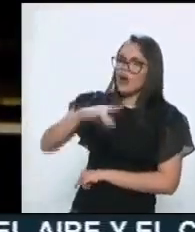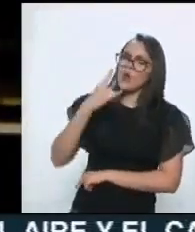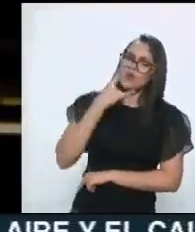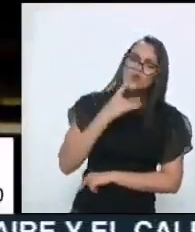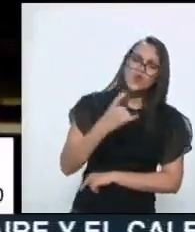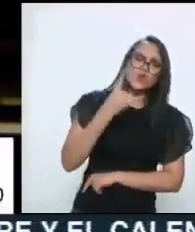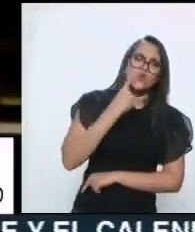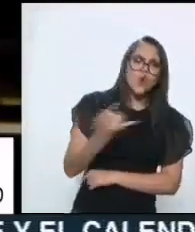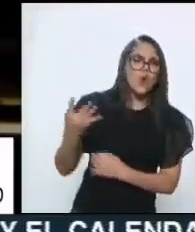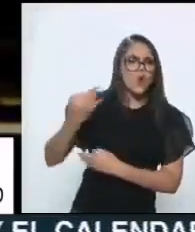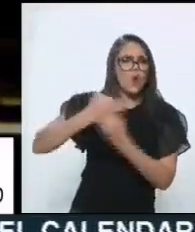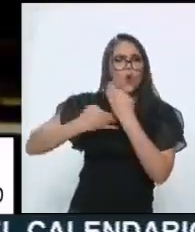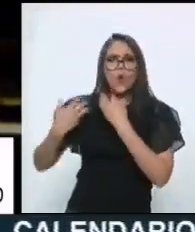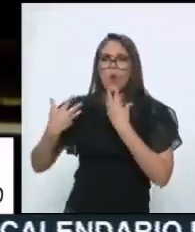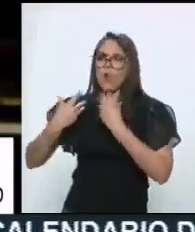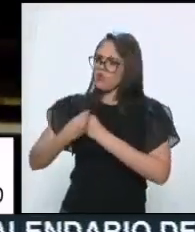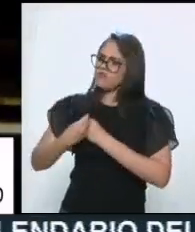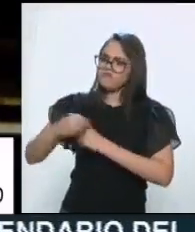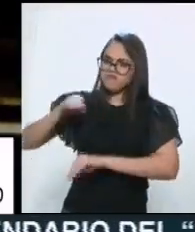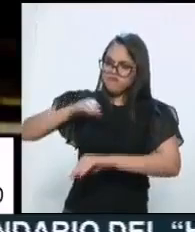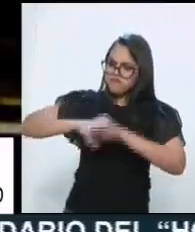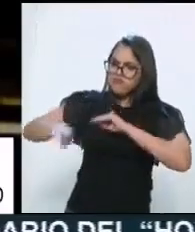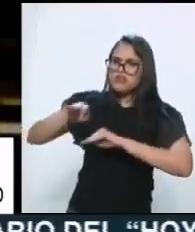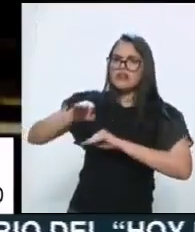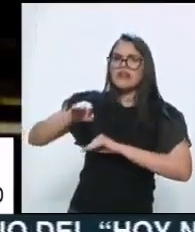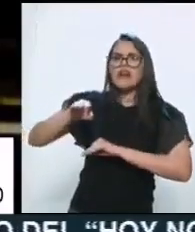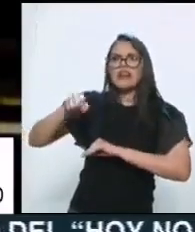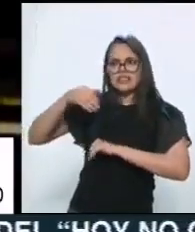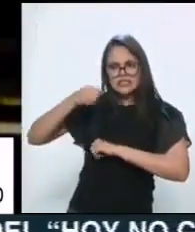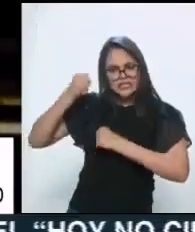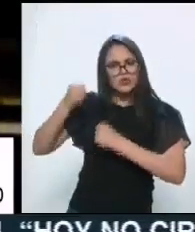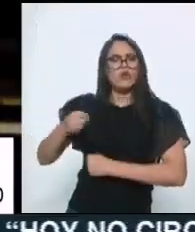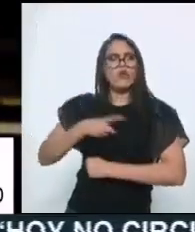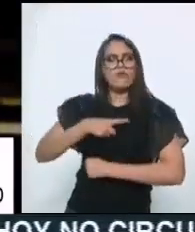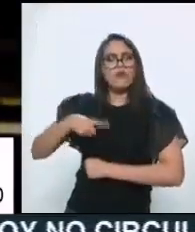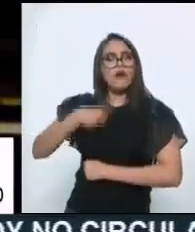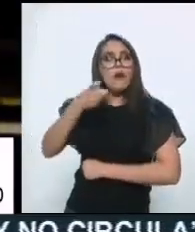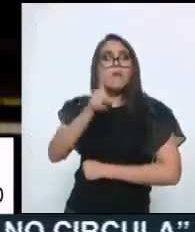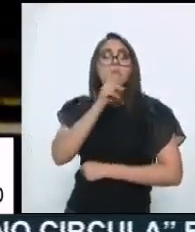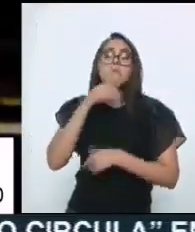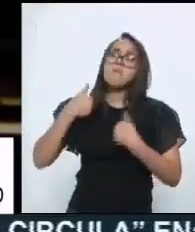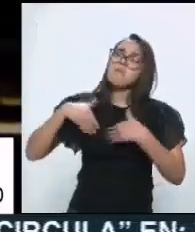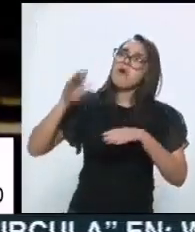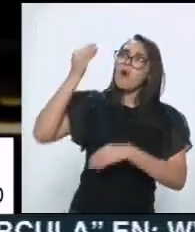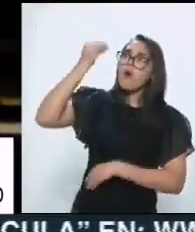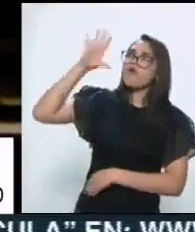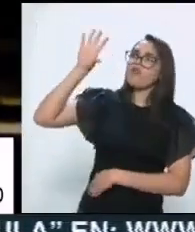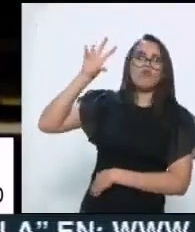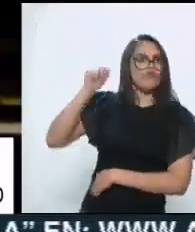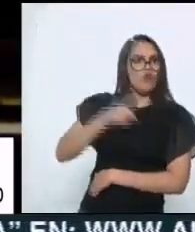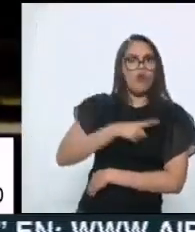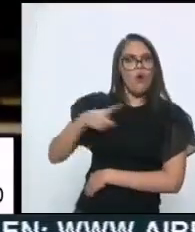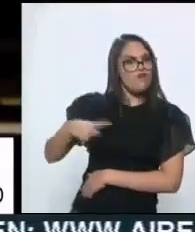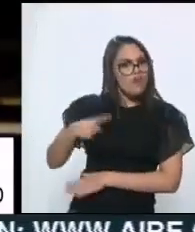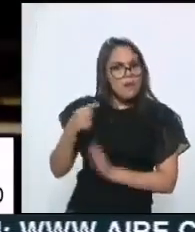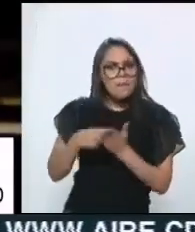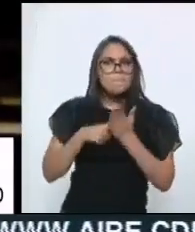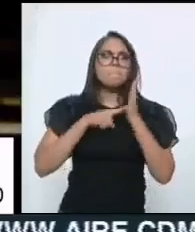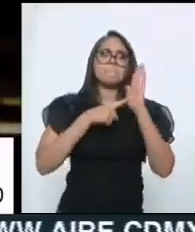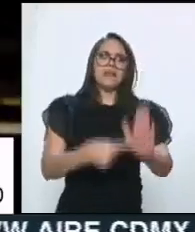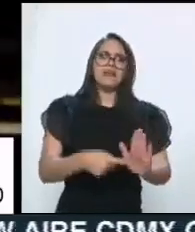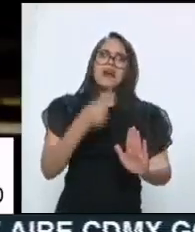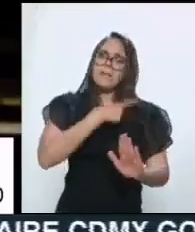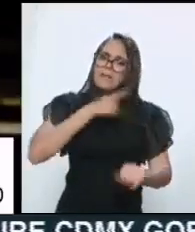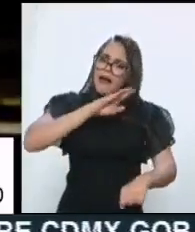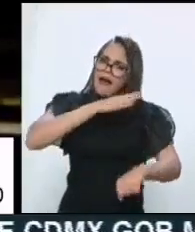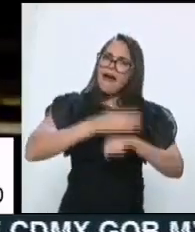a esta iniciativa, convencidos de que se tenían que esclarecer estos hechos y que no podían quedar impunes. En esa medida se tenía que castigar a los responsables,